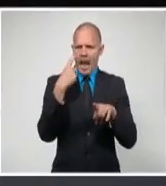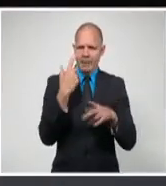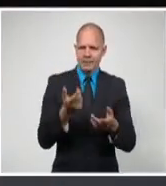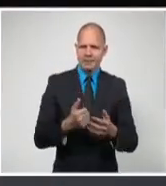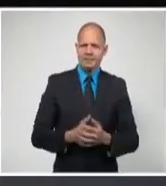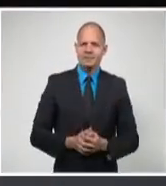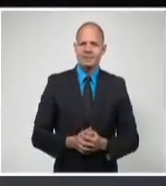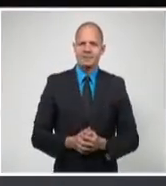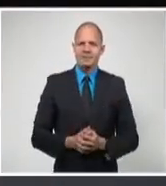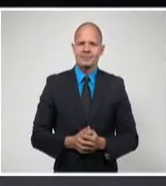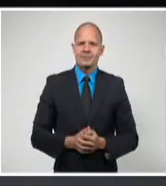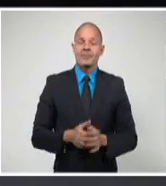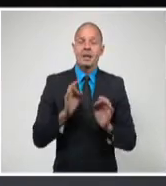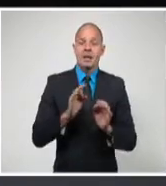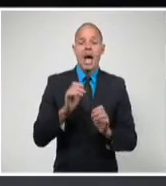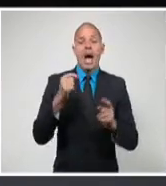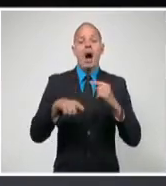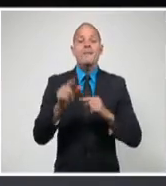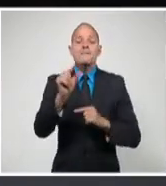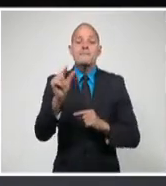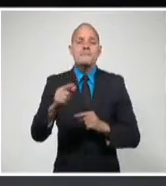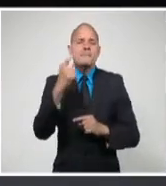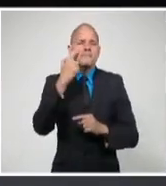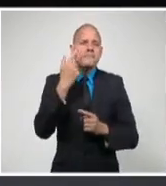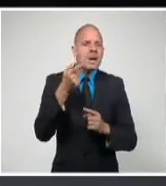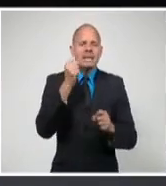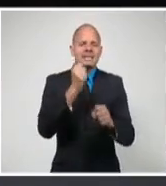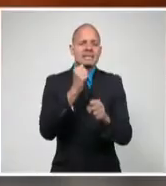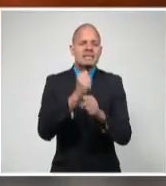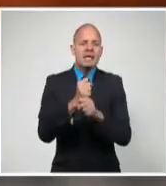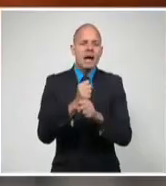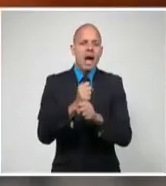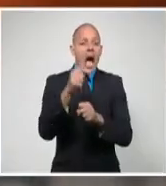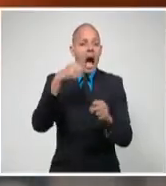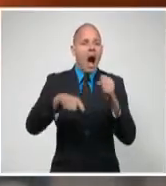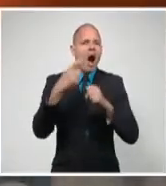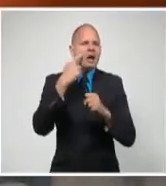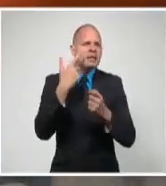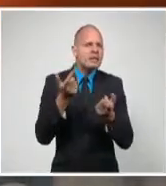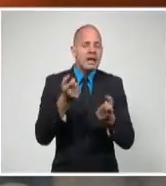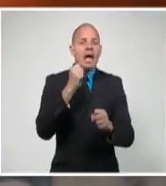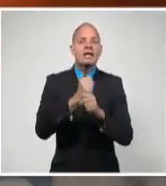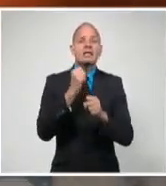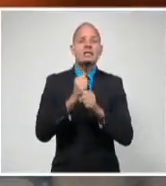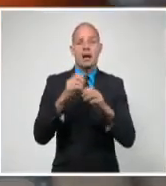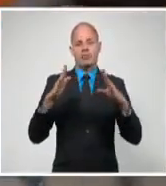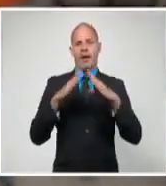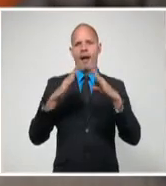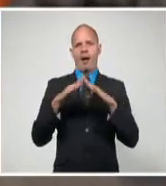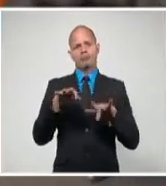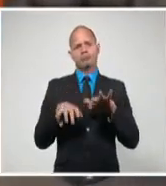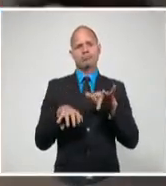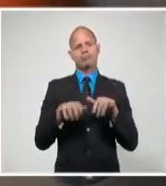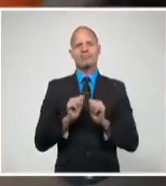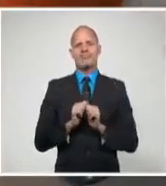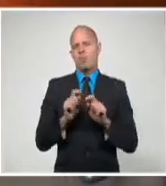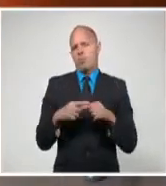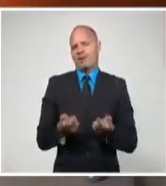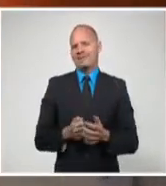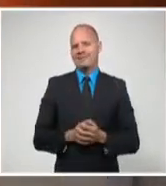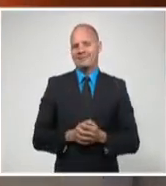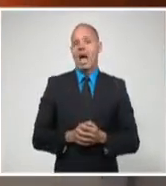muchos consideran como el mayor experimento de teletrabajo de la historia. Para algunos, el 2020 significó quedarse en casa